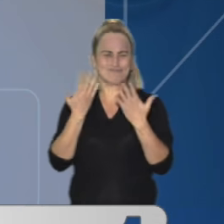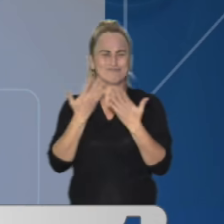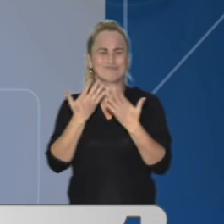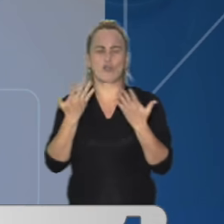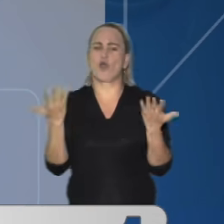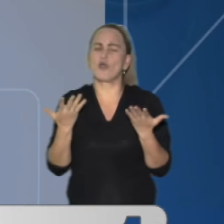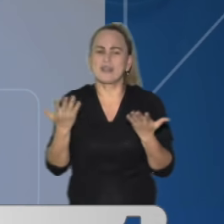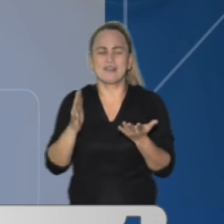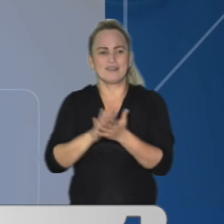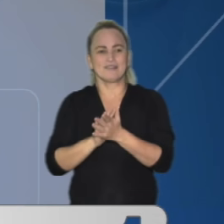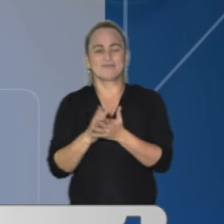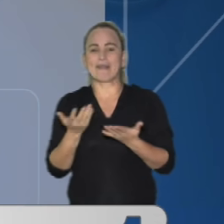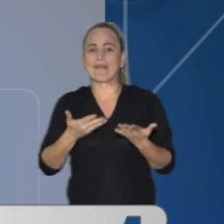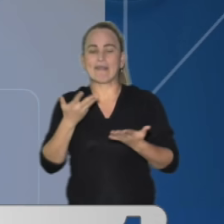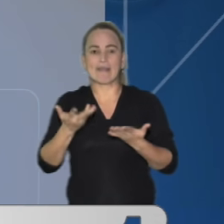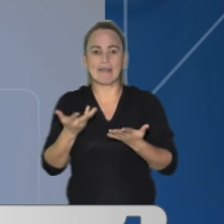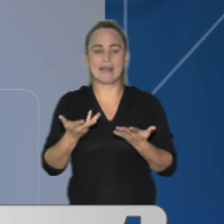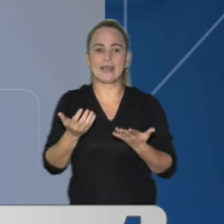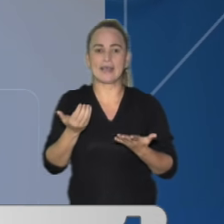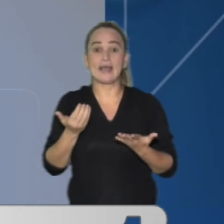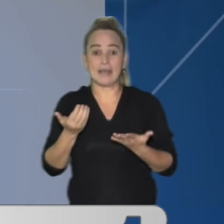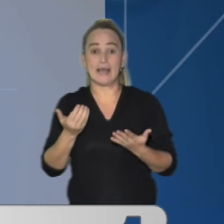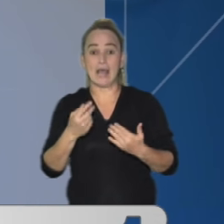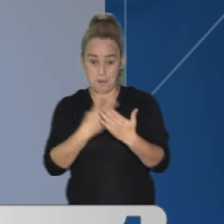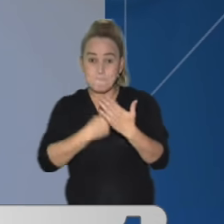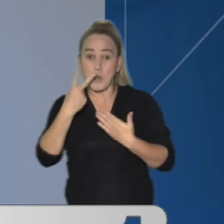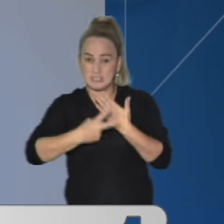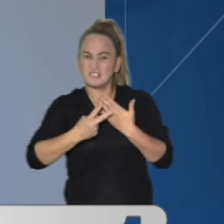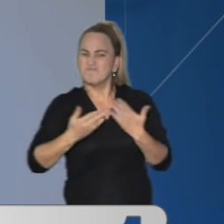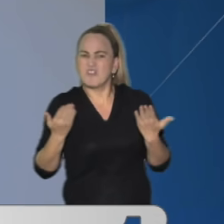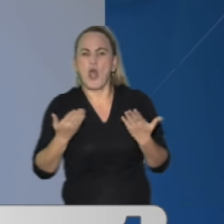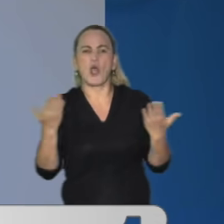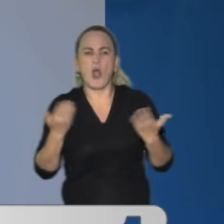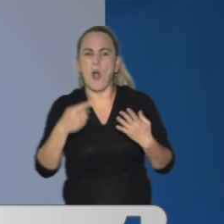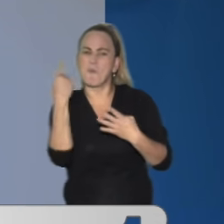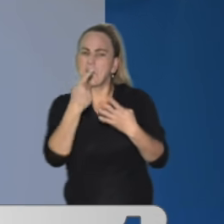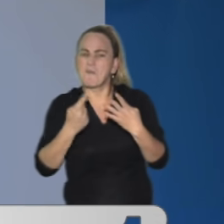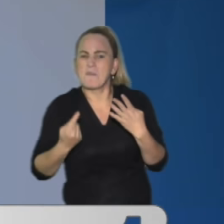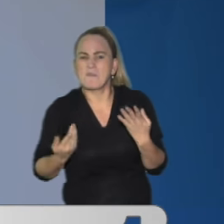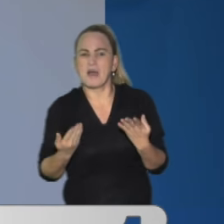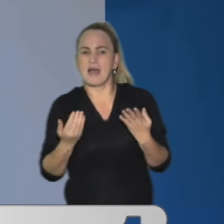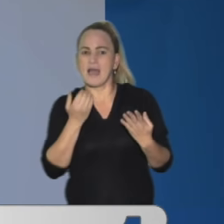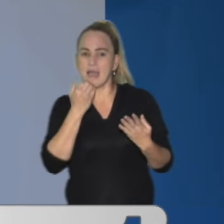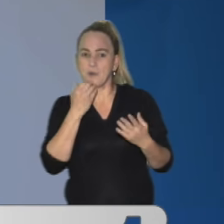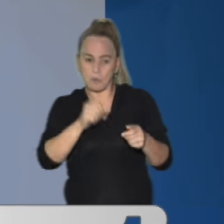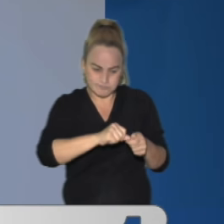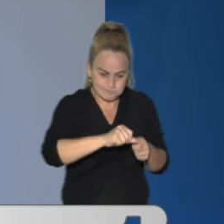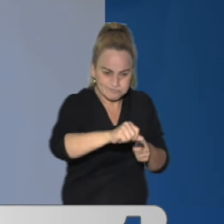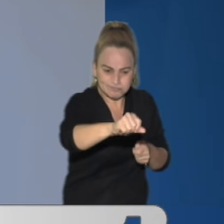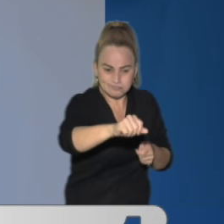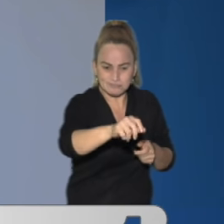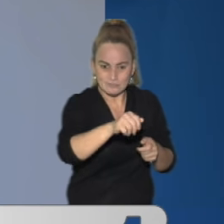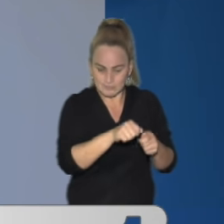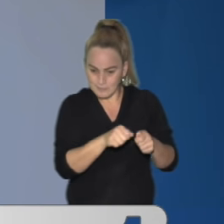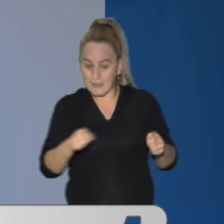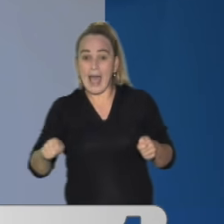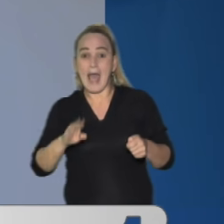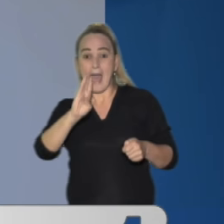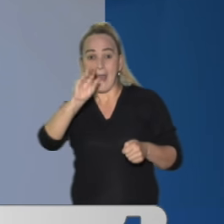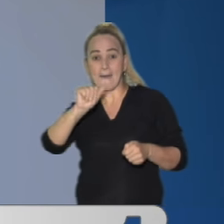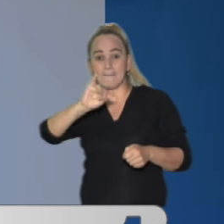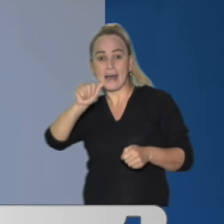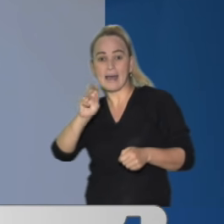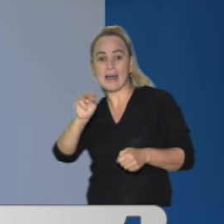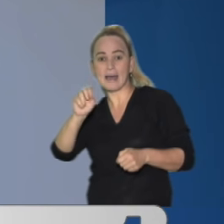las dimensiones que van a tener o que va a tener este desarrollo. Si hacemos una medición desde el Bajamar hasta las